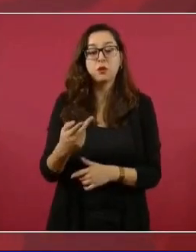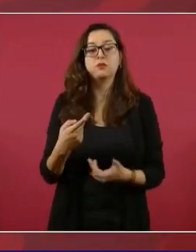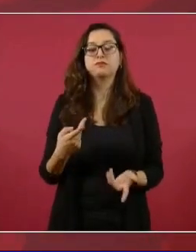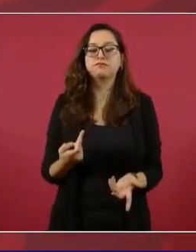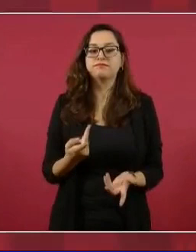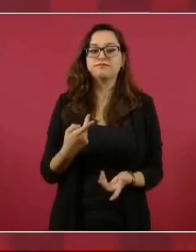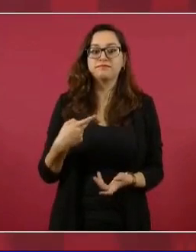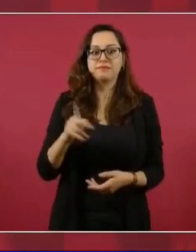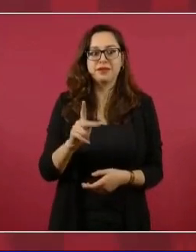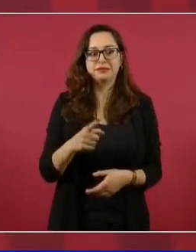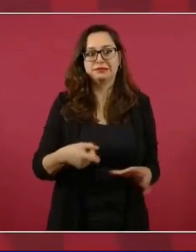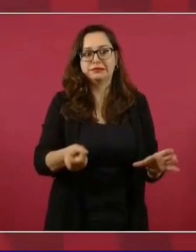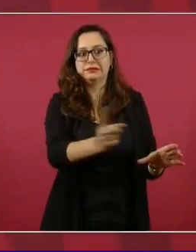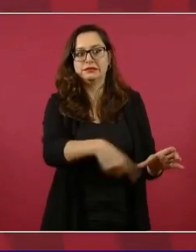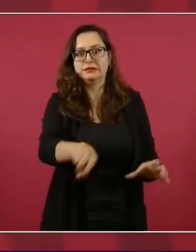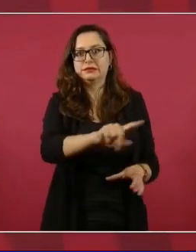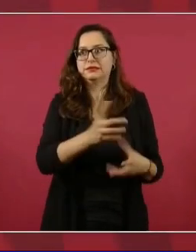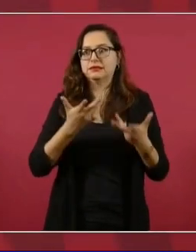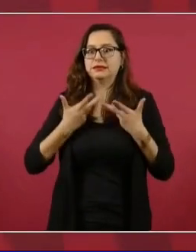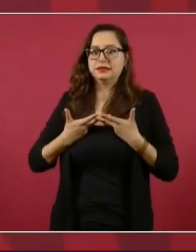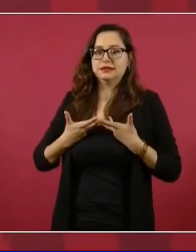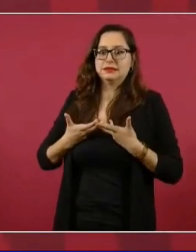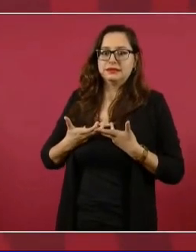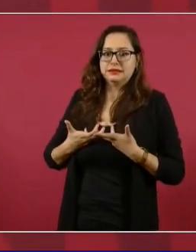no lo esperaban